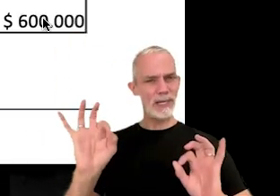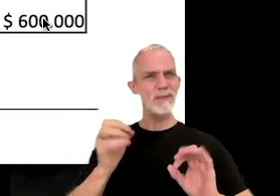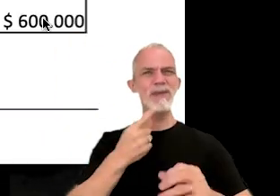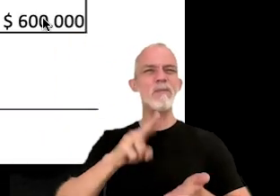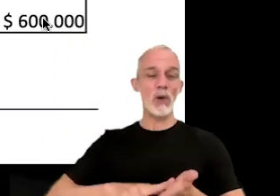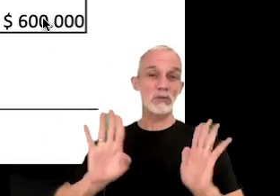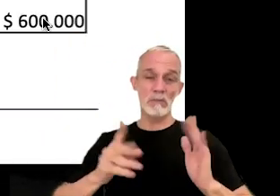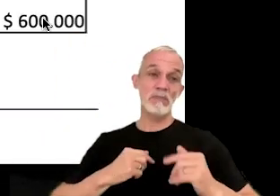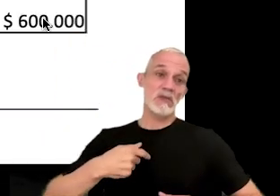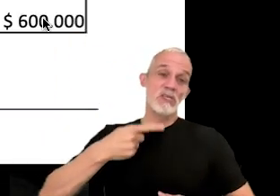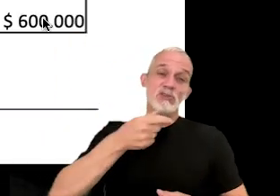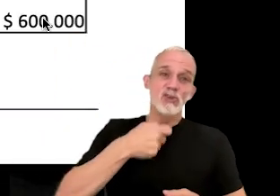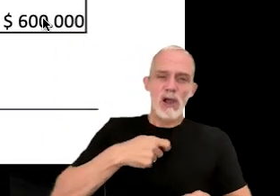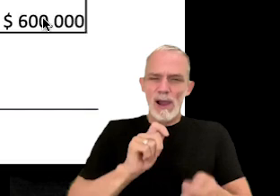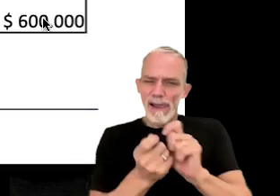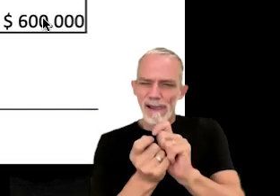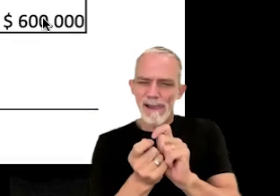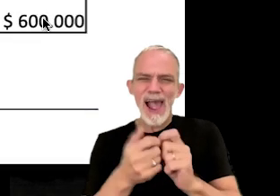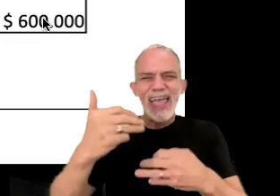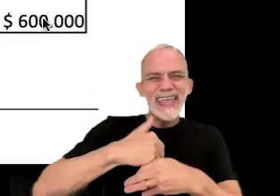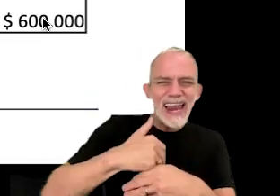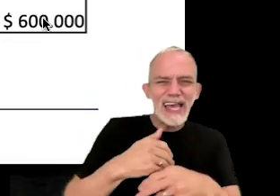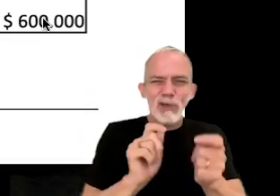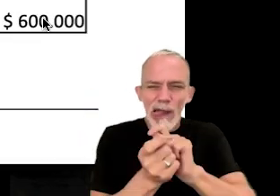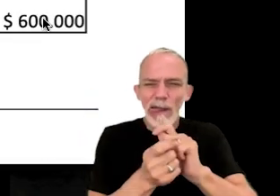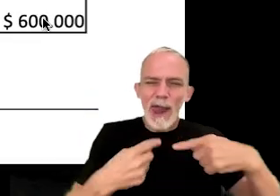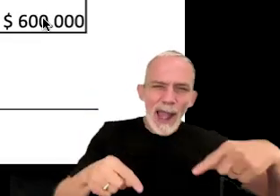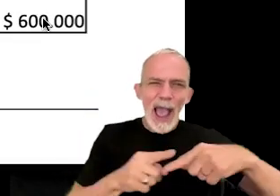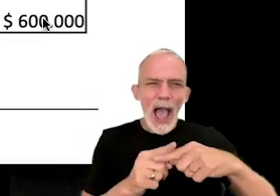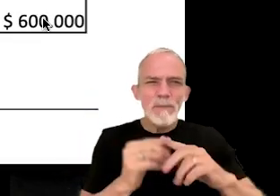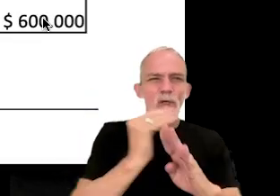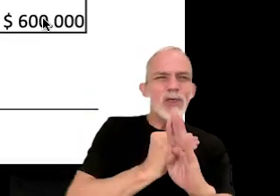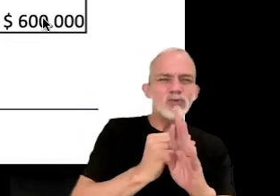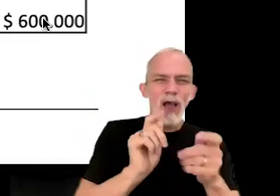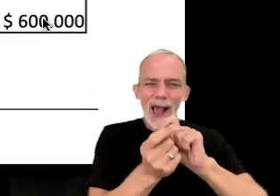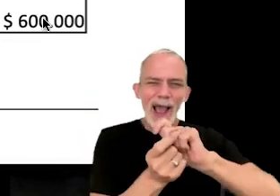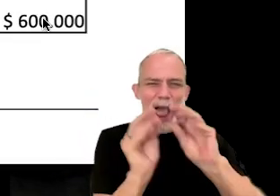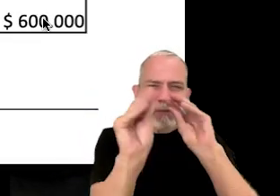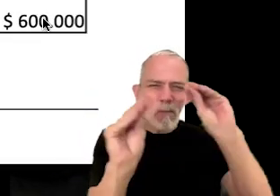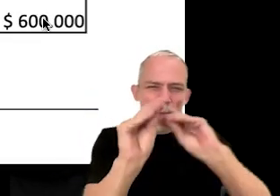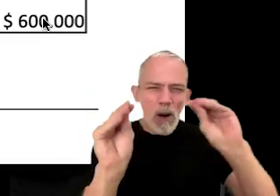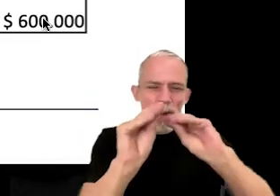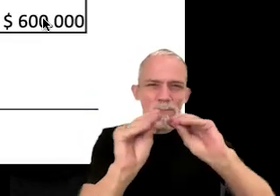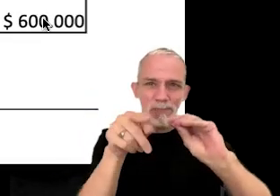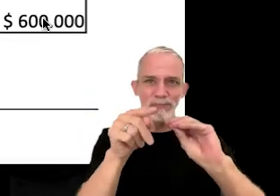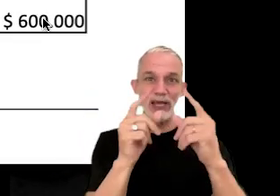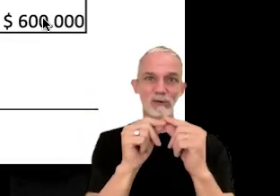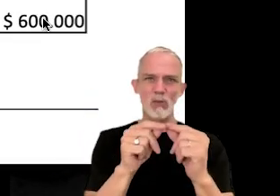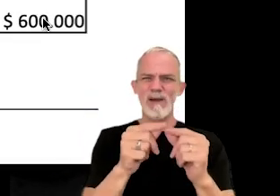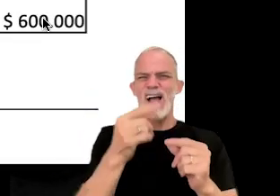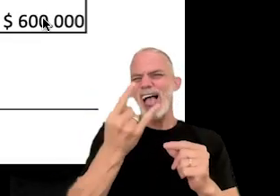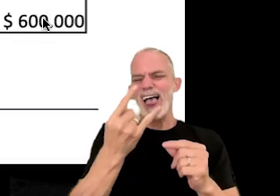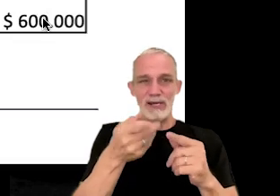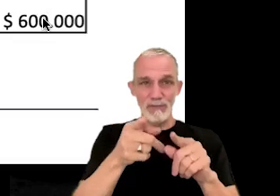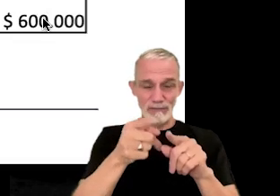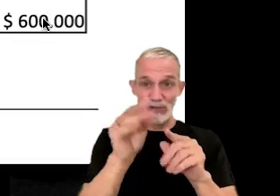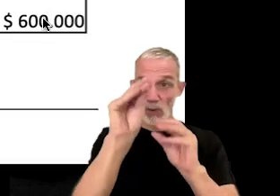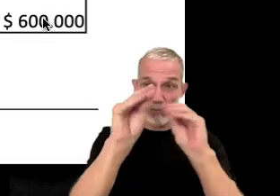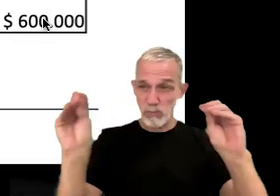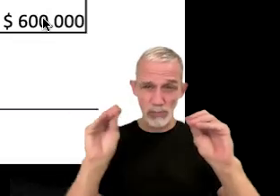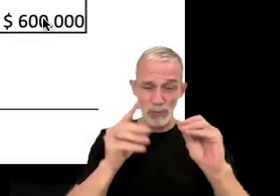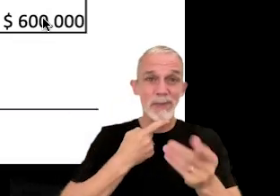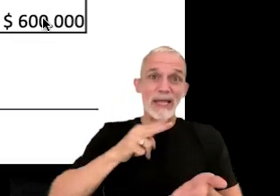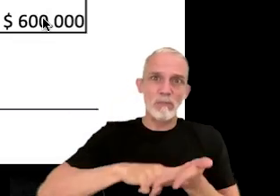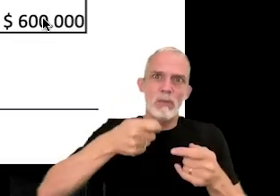contribuyente estuviese modificando los ingresos o modificando las deducciones y poniendo números que no son reales a su capacidad